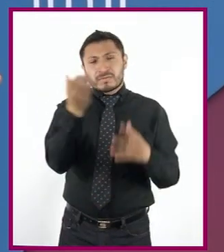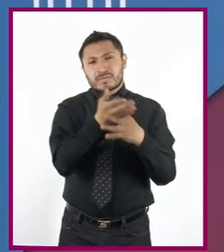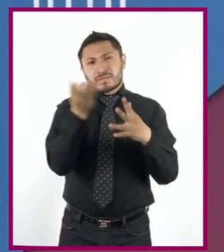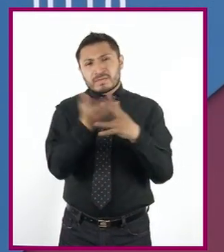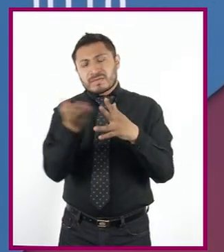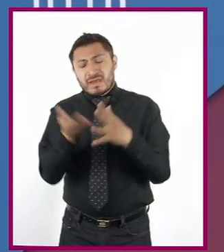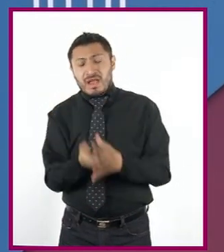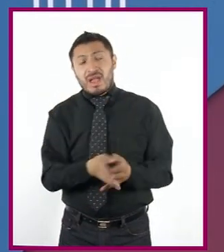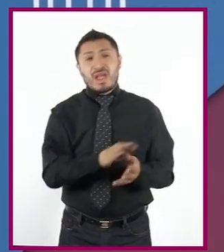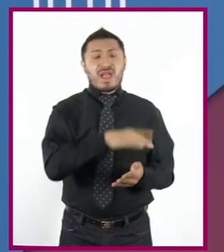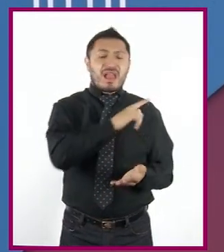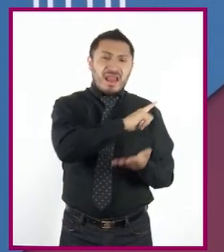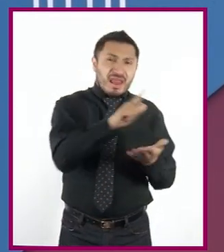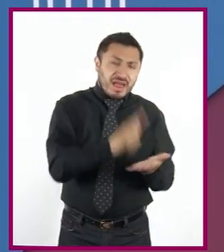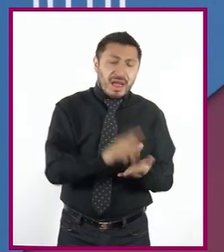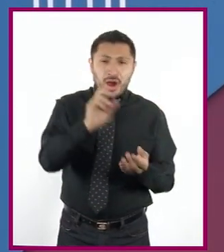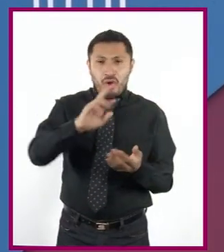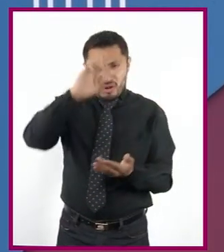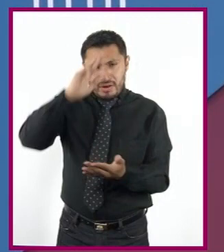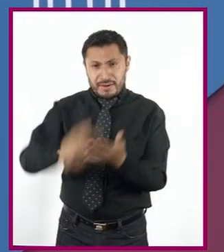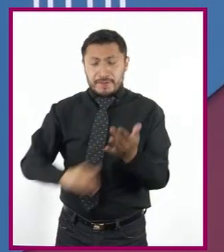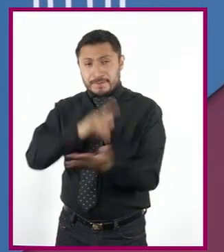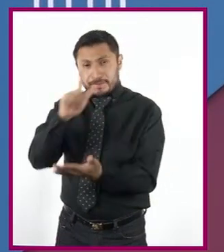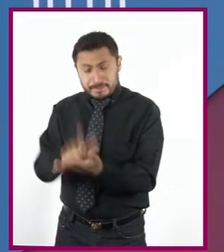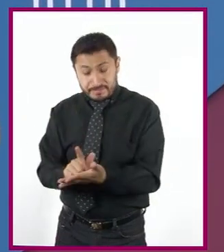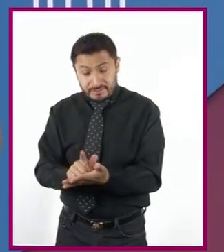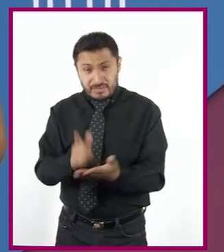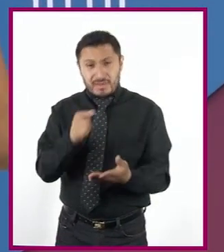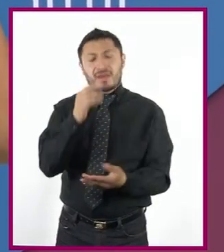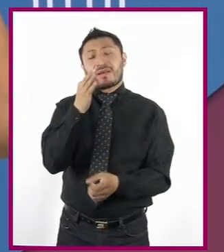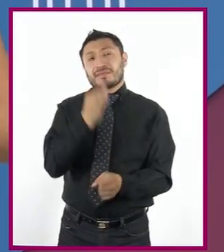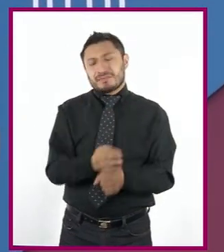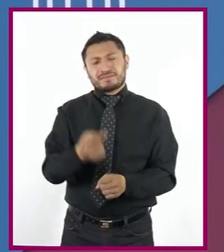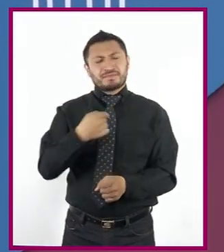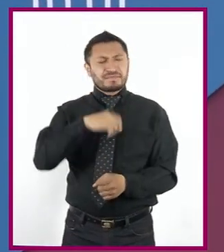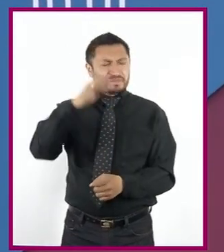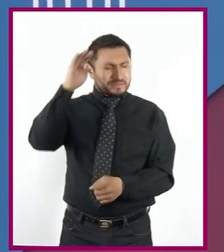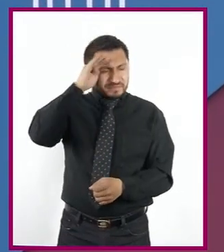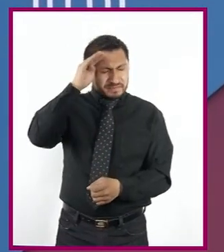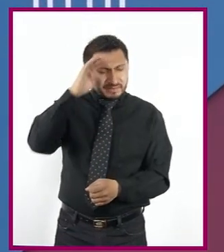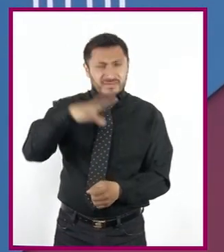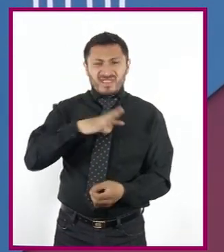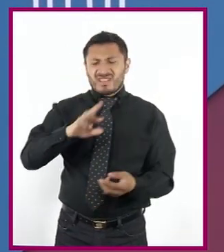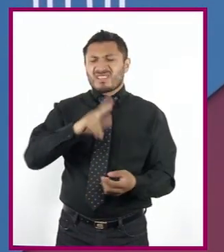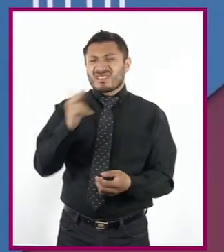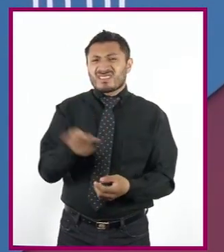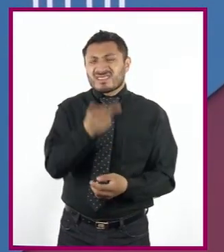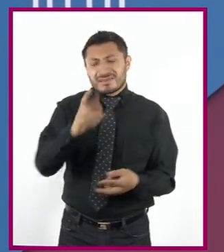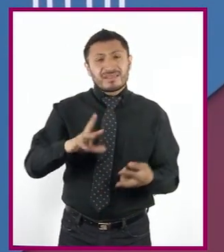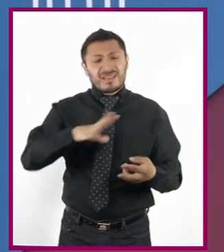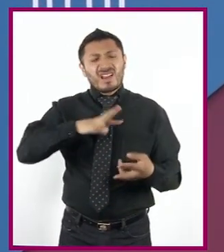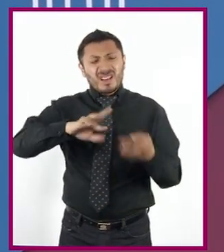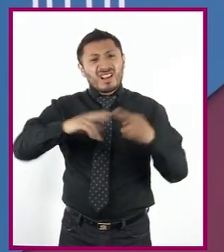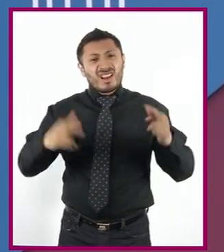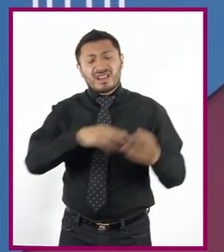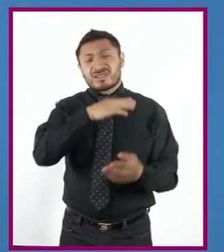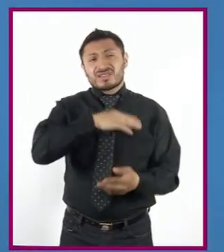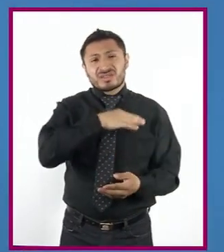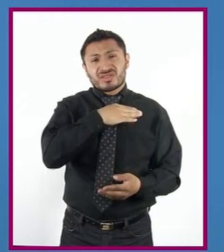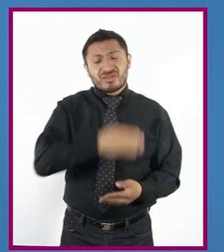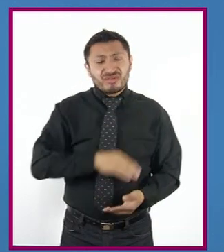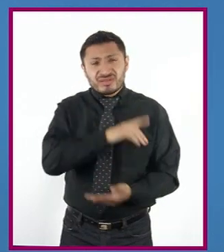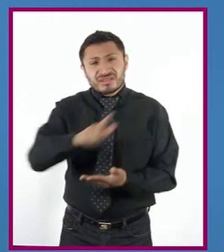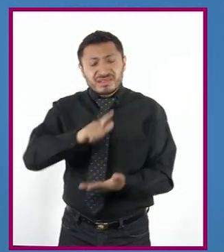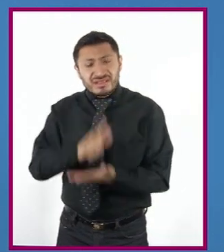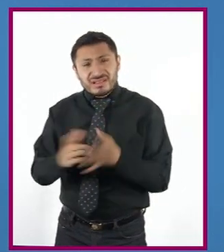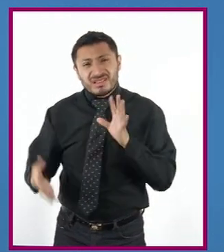o ilegales. Ahora que lo dice, ¿hay alguna relación entre la justicia y la legalidad?